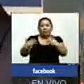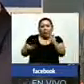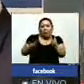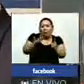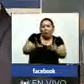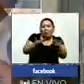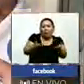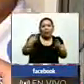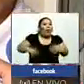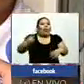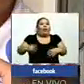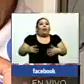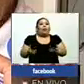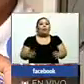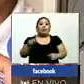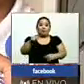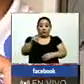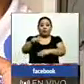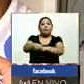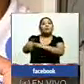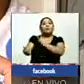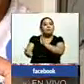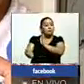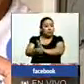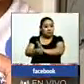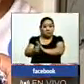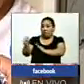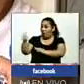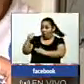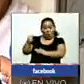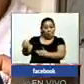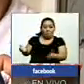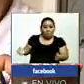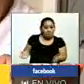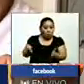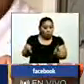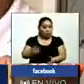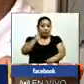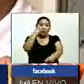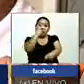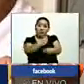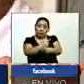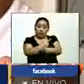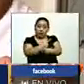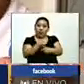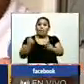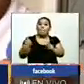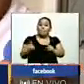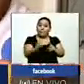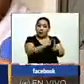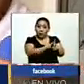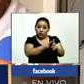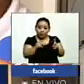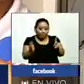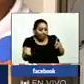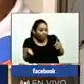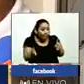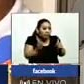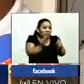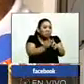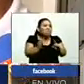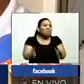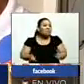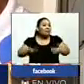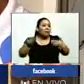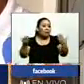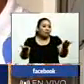porque se ha hecho apresurado. Si la Asamblea Legislativa no motiva de forma apropiada a las personas que va a elegir, lo que va a